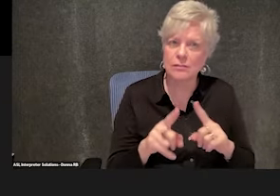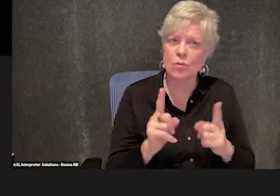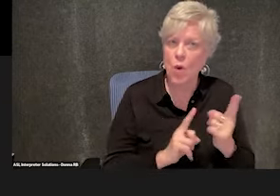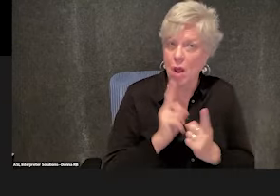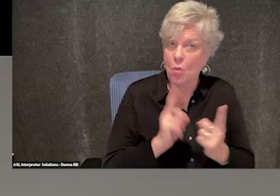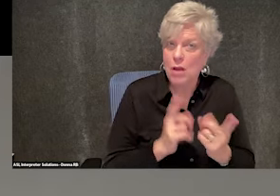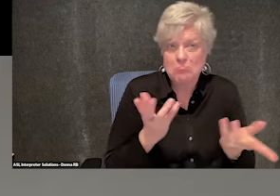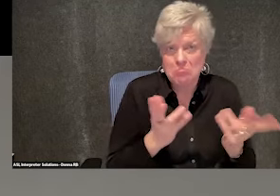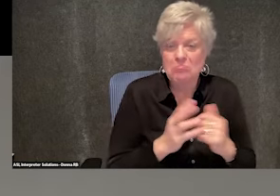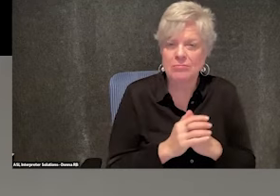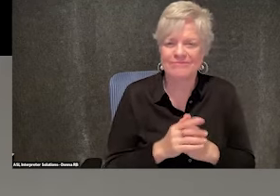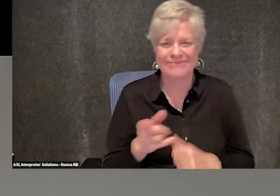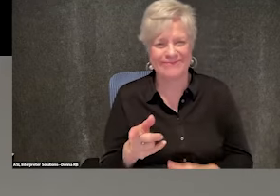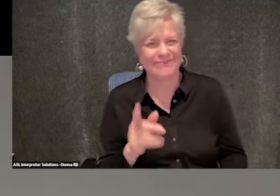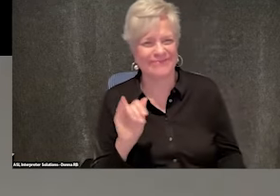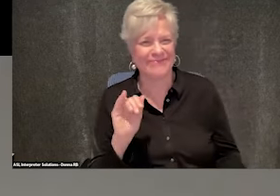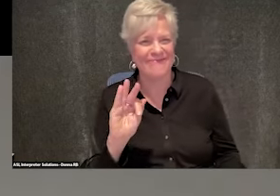Estamos ya casi.